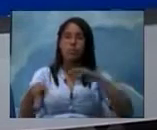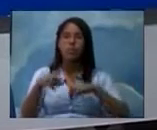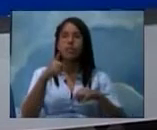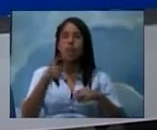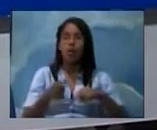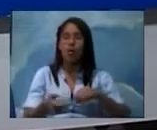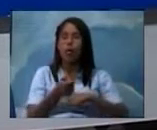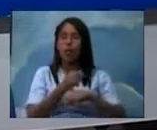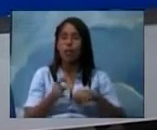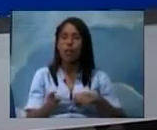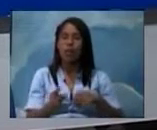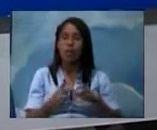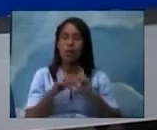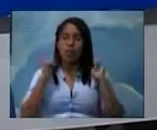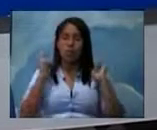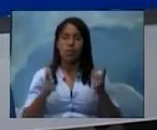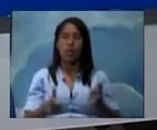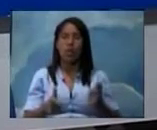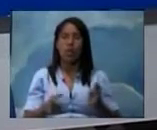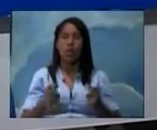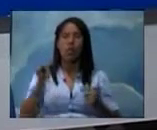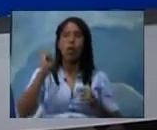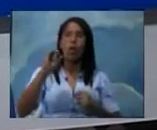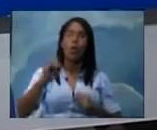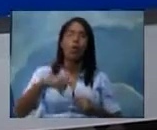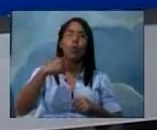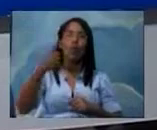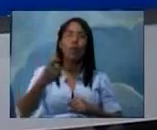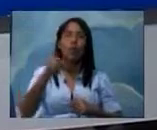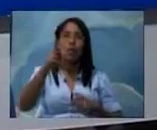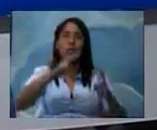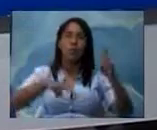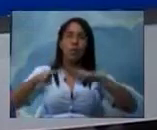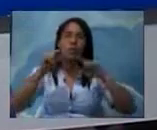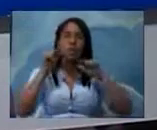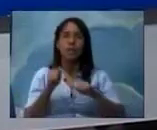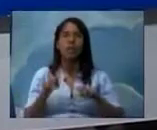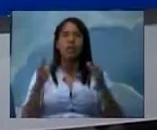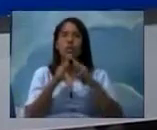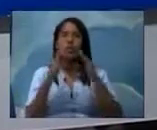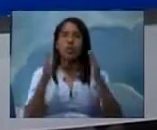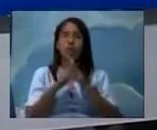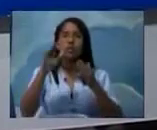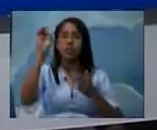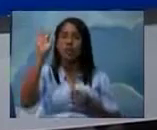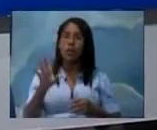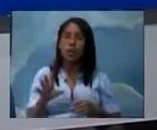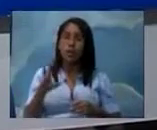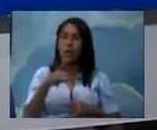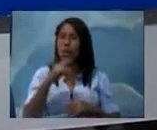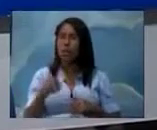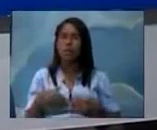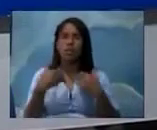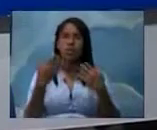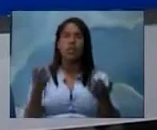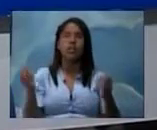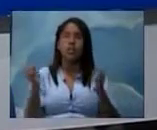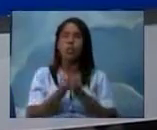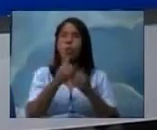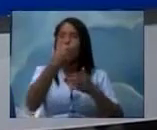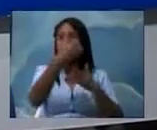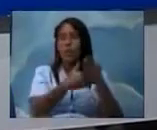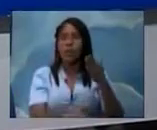un gobernante, a una autoridad, o cuando ellos te visiten en la casa pastoral, no le salgas con